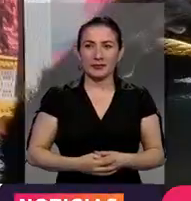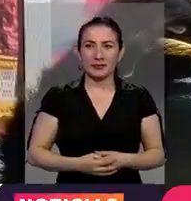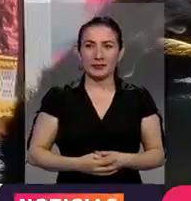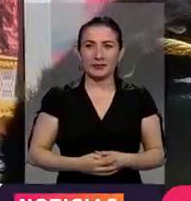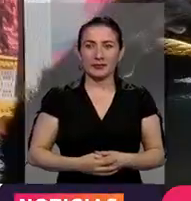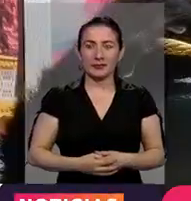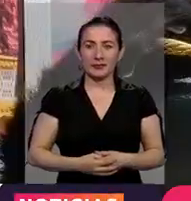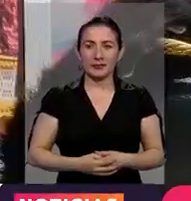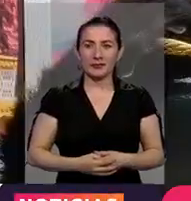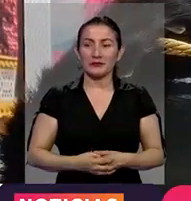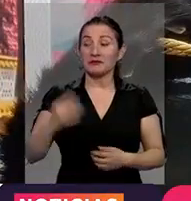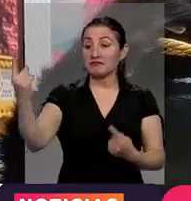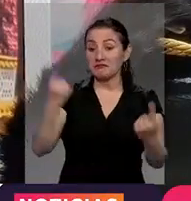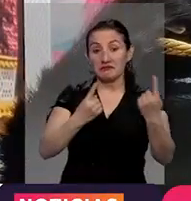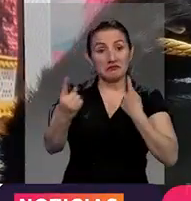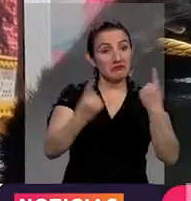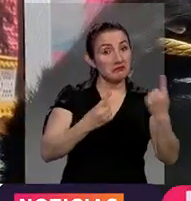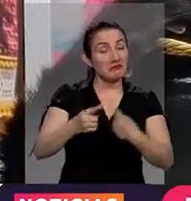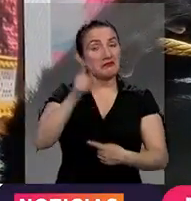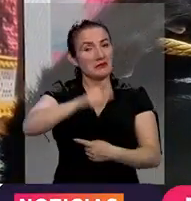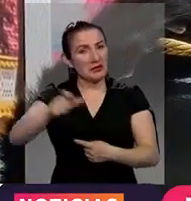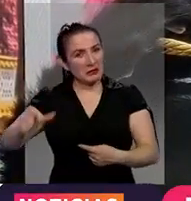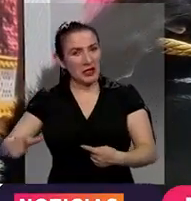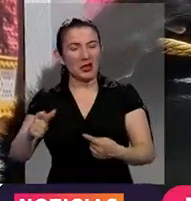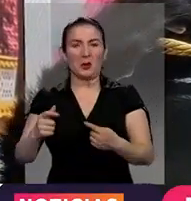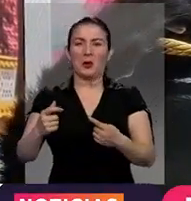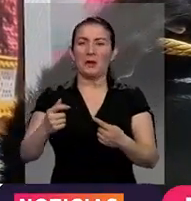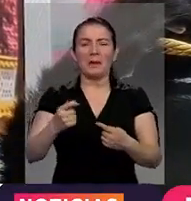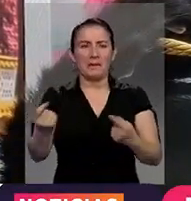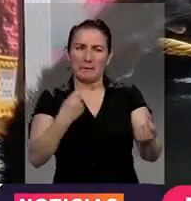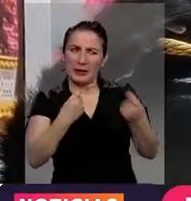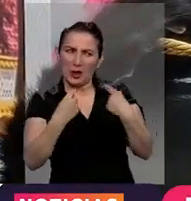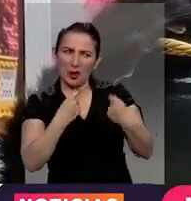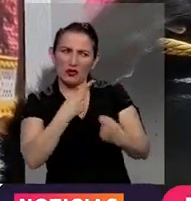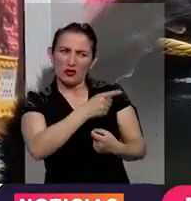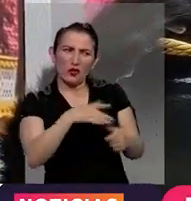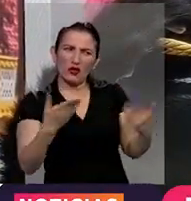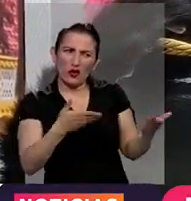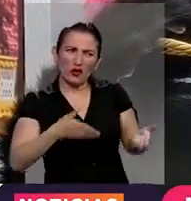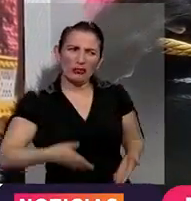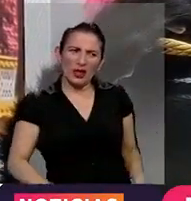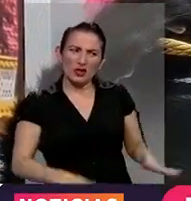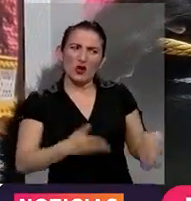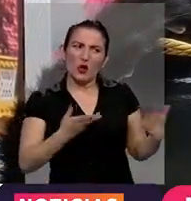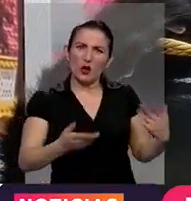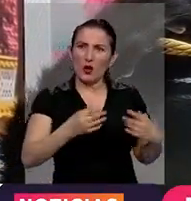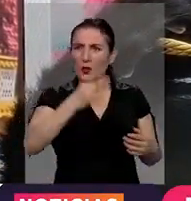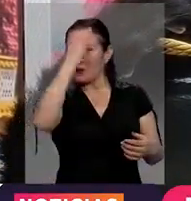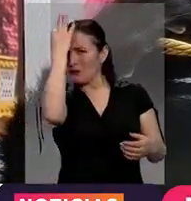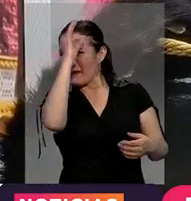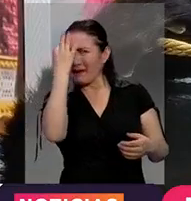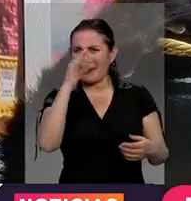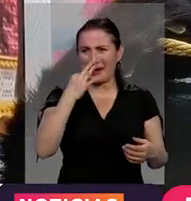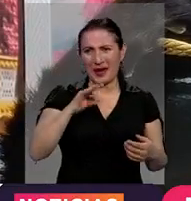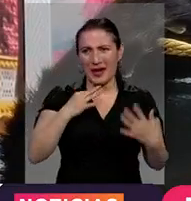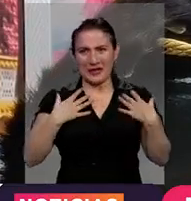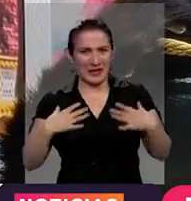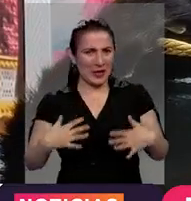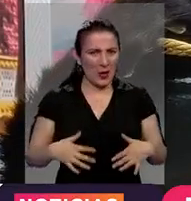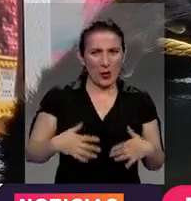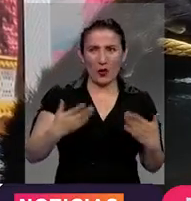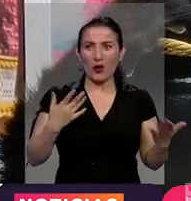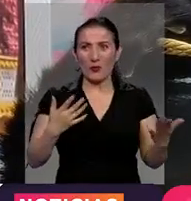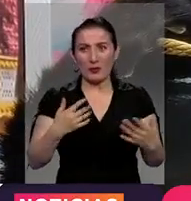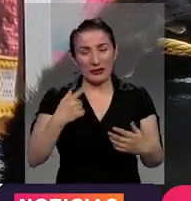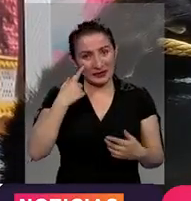Se nos han acercado diferentes personas, nos preguntan que si dónde somos, sobre el maquillaje, porque hemos llevado el maquillaje,